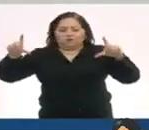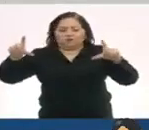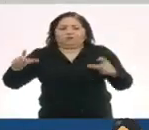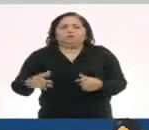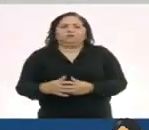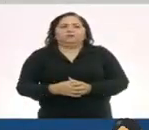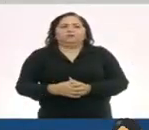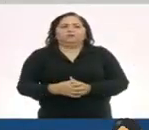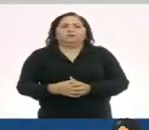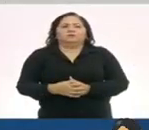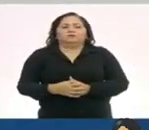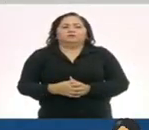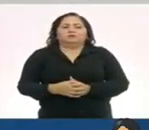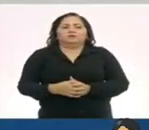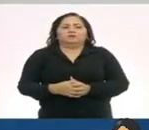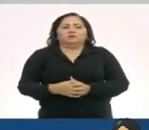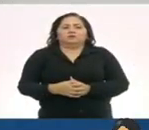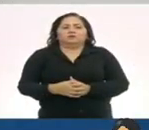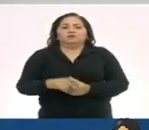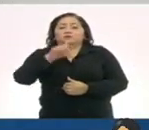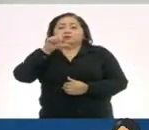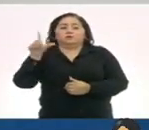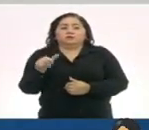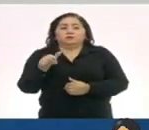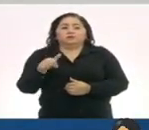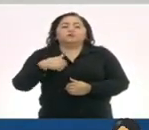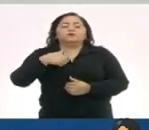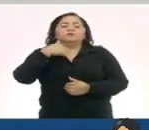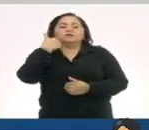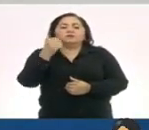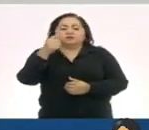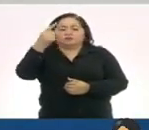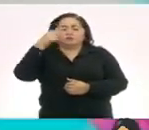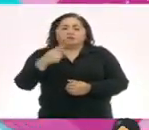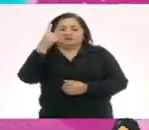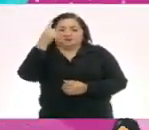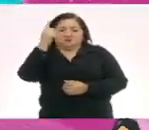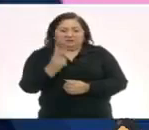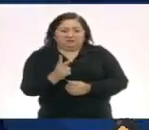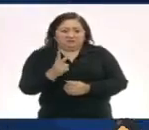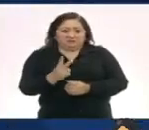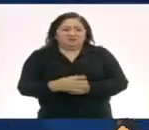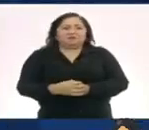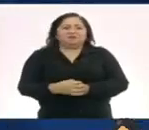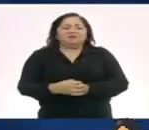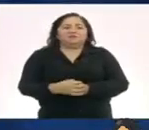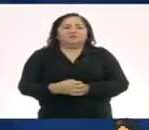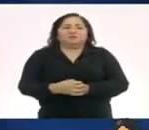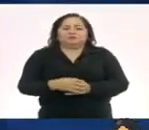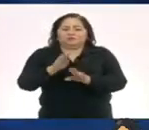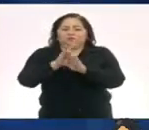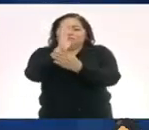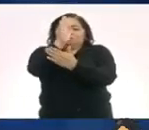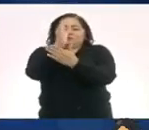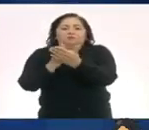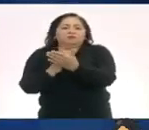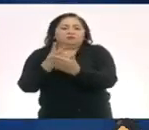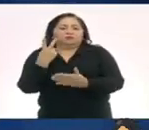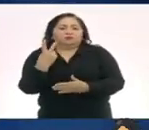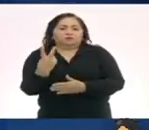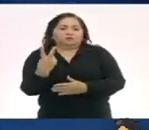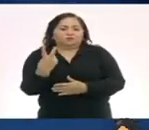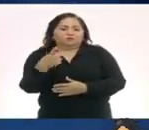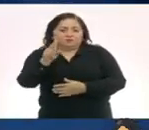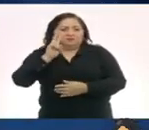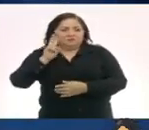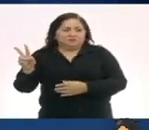coloreado. Después, si yo quiero representar un medio, la partimos en dos. Uh-huh. Ahí lo están